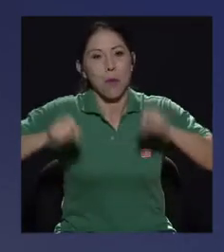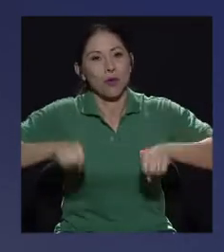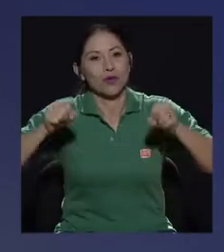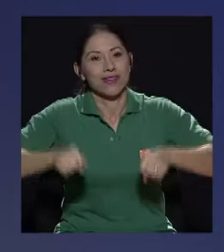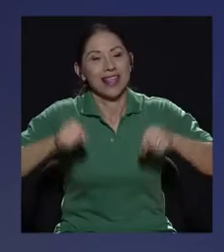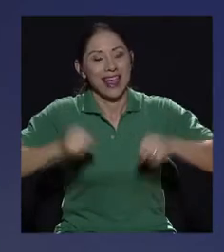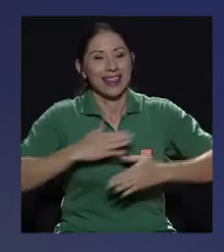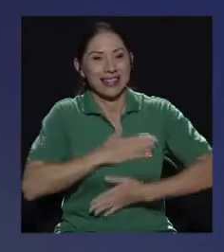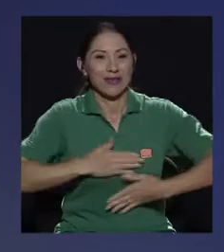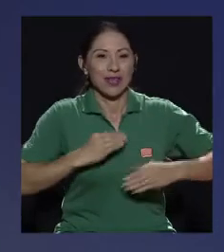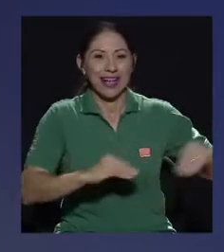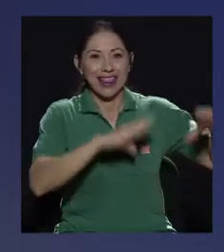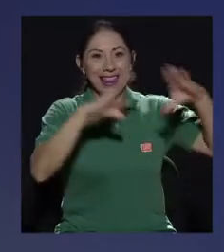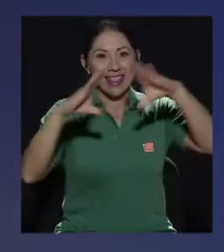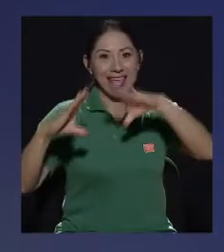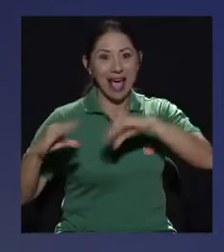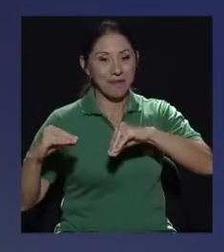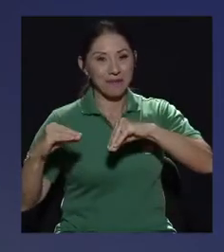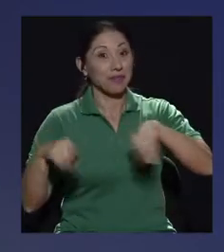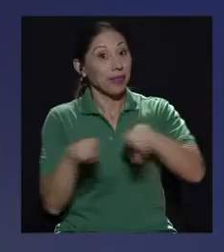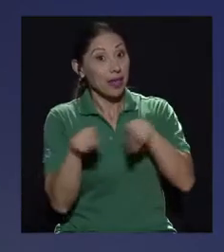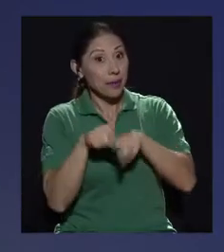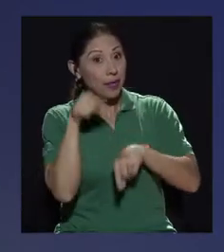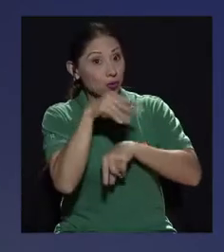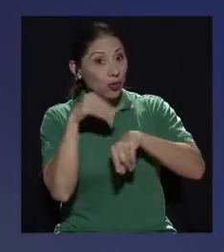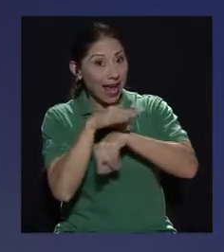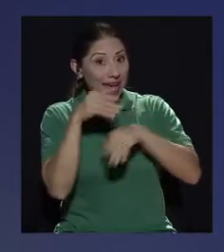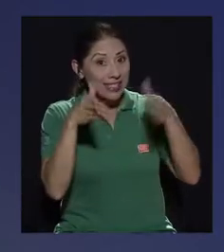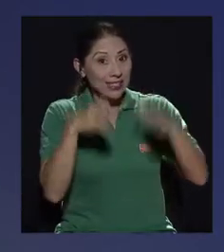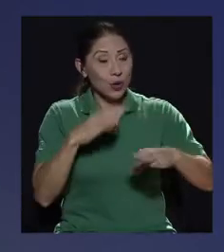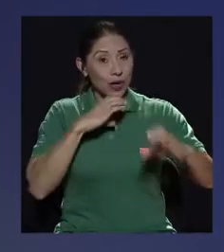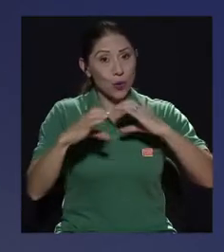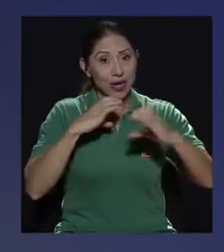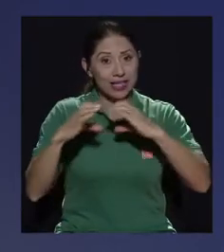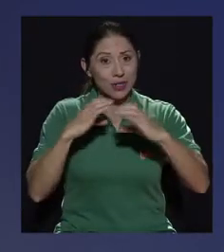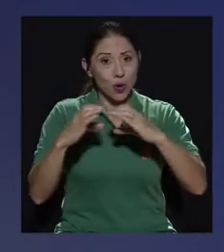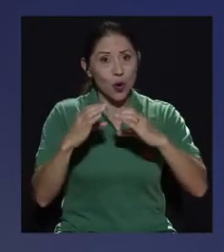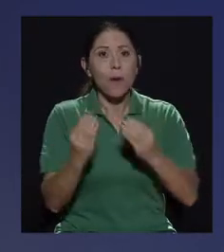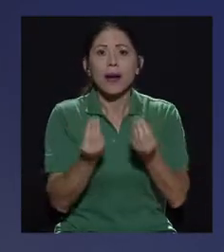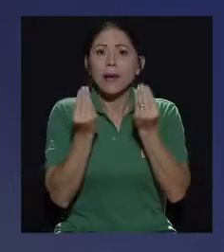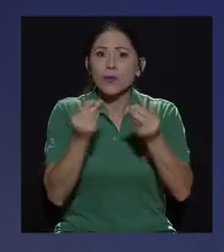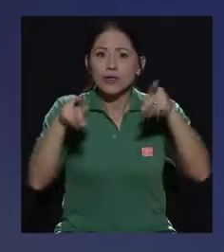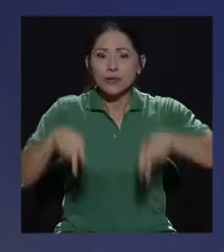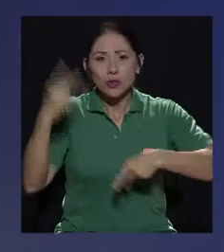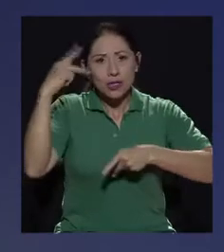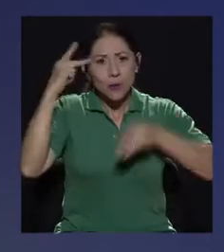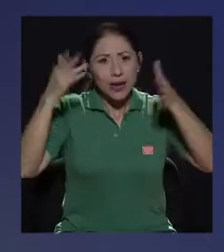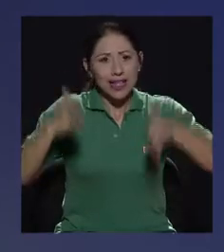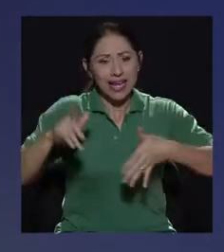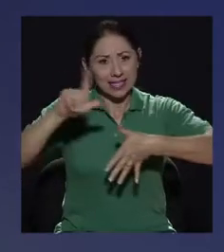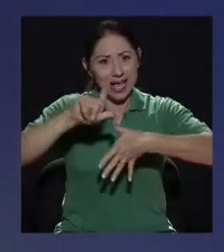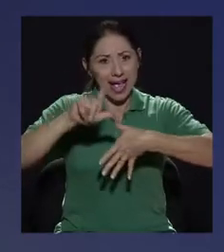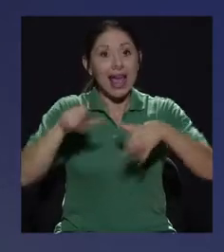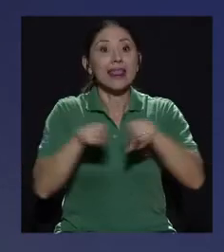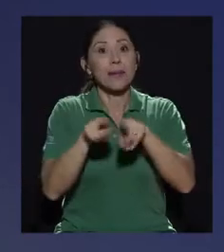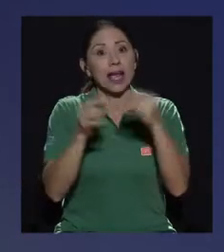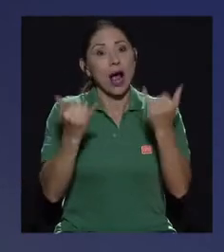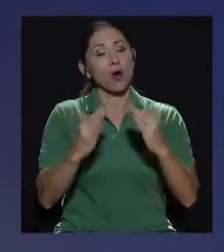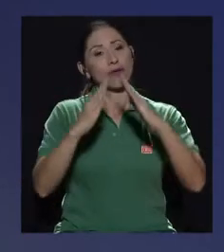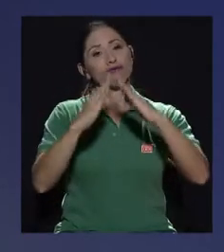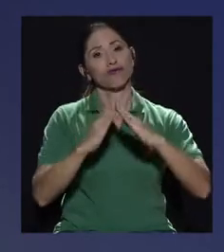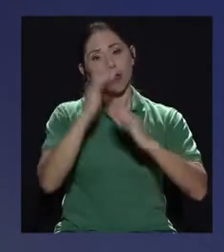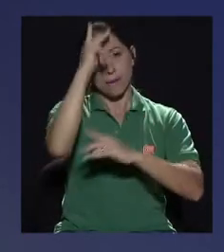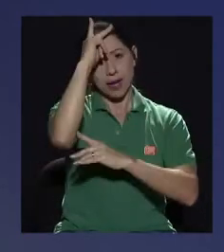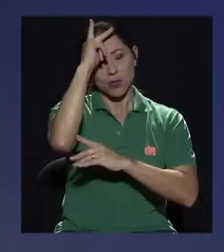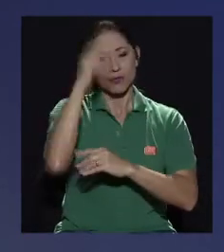posibilidad de disfrutar el día además usted asesor en comunicación para muchos políticos de toda la américa latina y ahora radicado